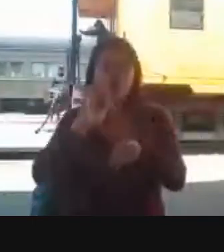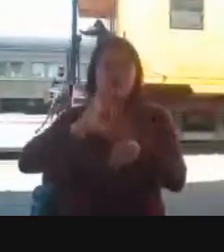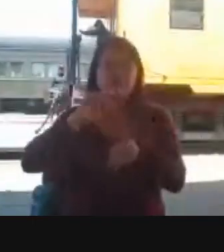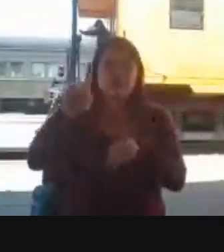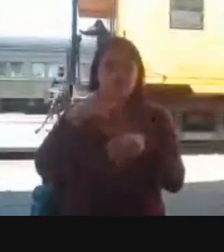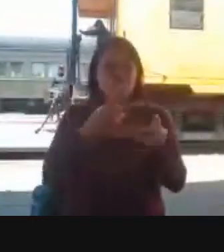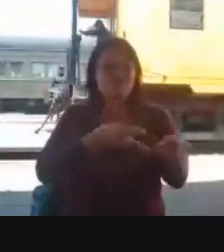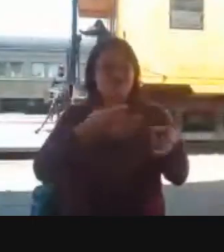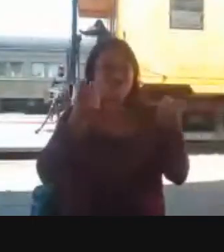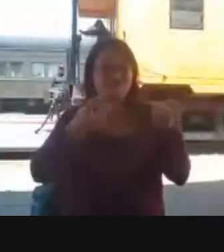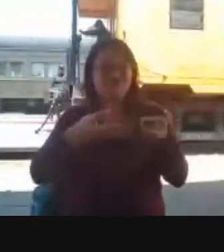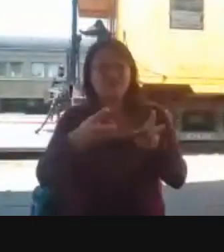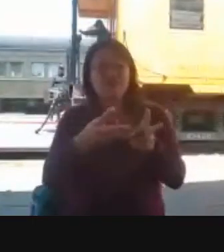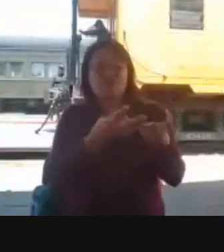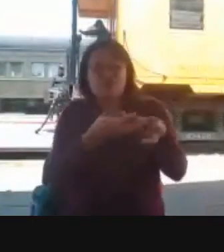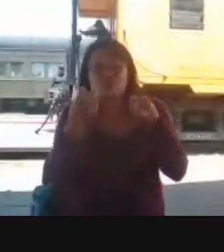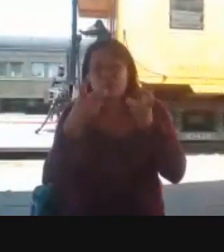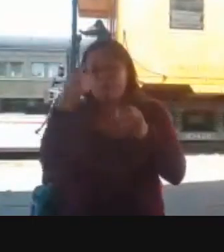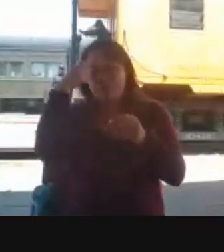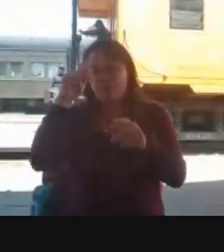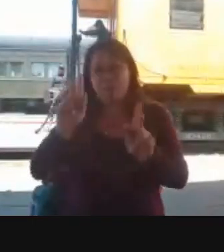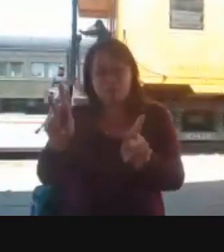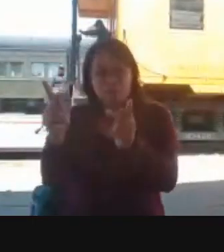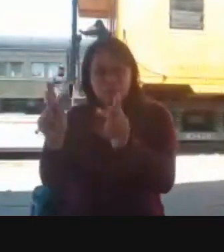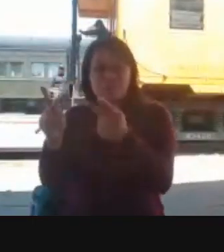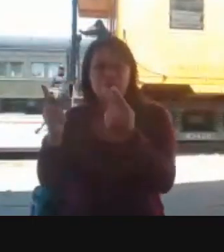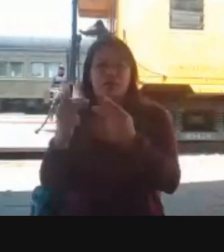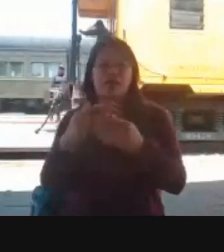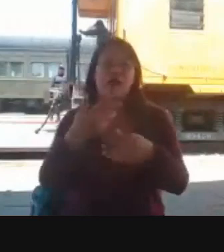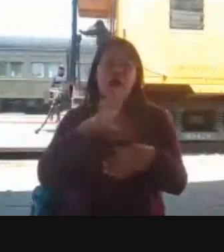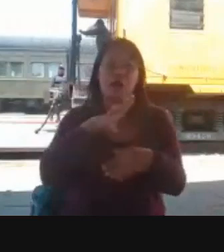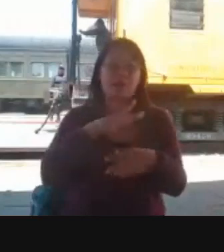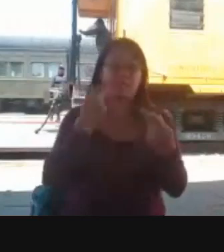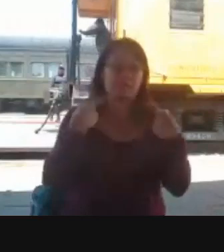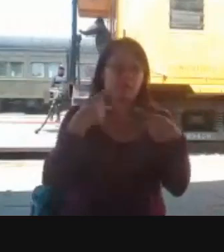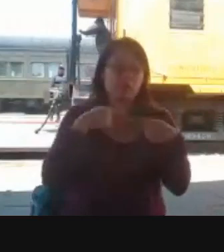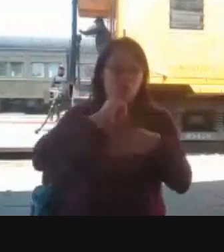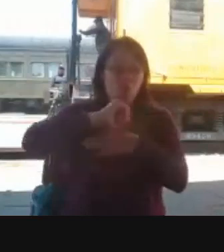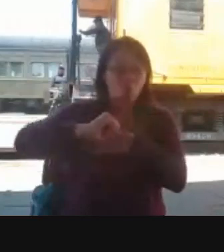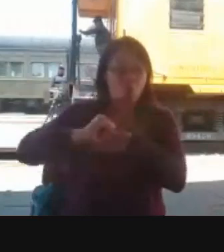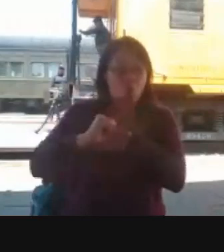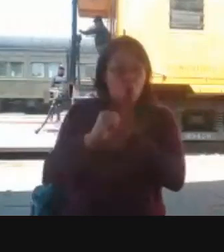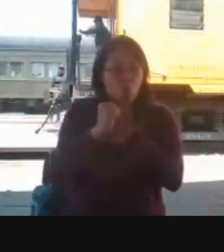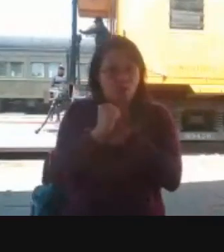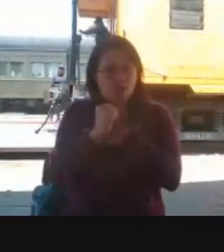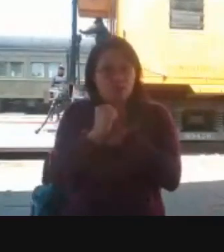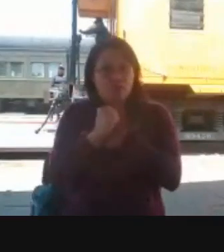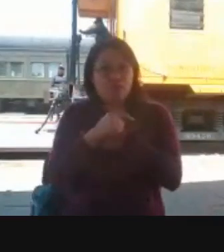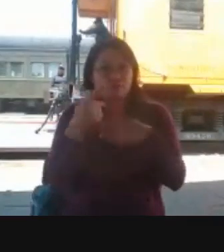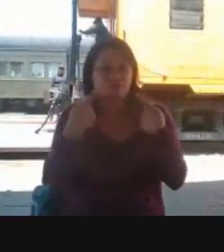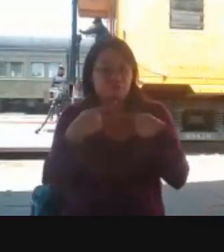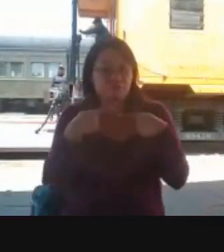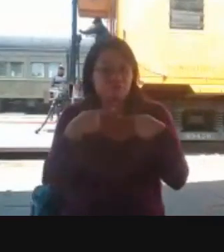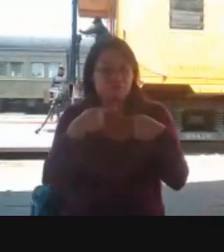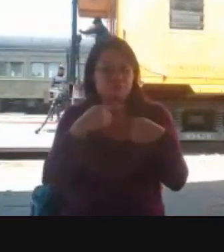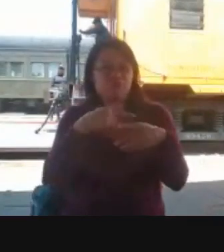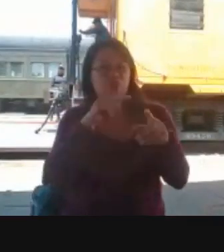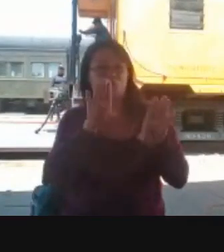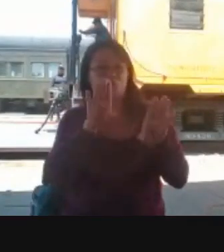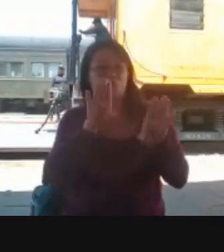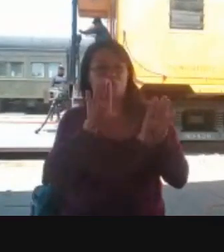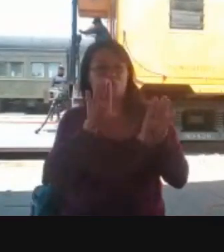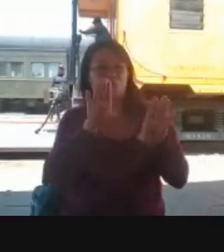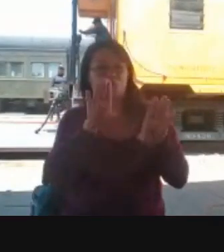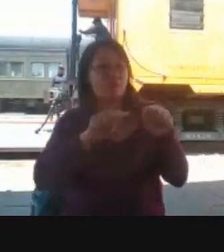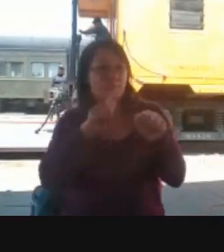de accidentes, las que las personas tienen ilegales en su casa, nos las canaliza el gobierno federal a través de la Procuraduría Federal de Protección del